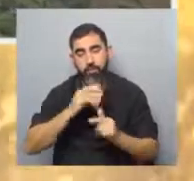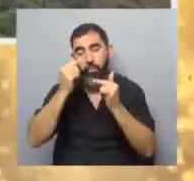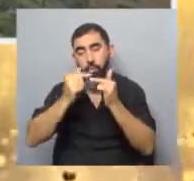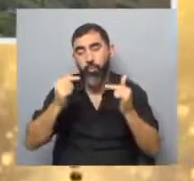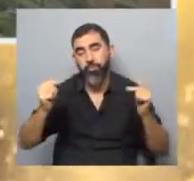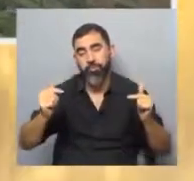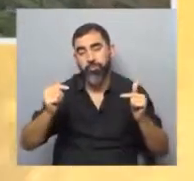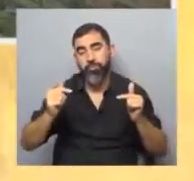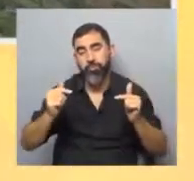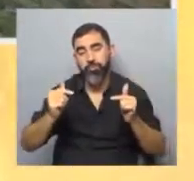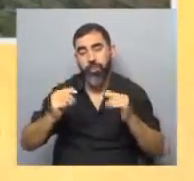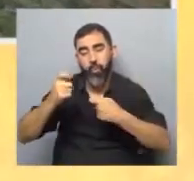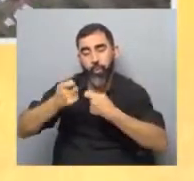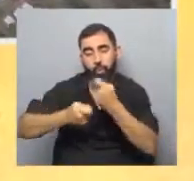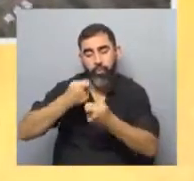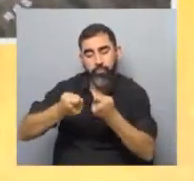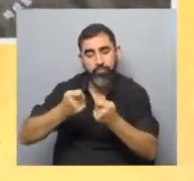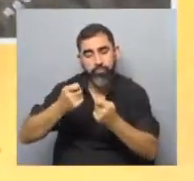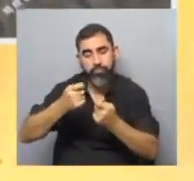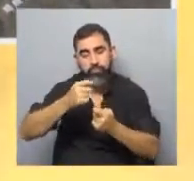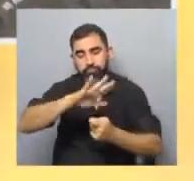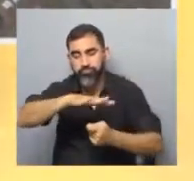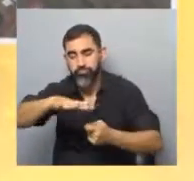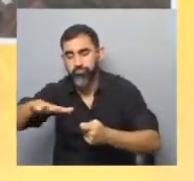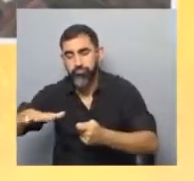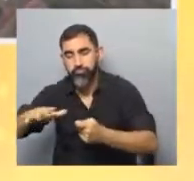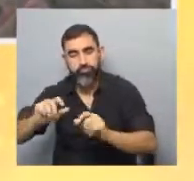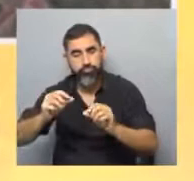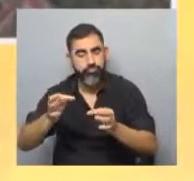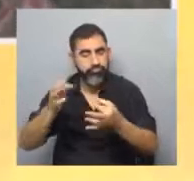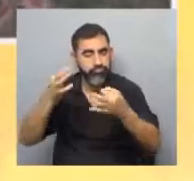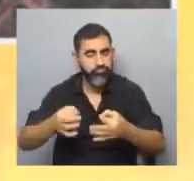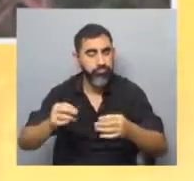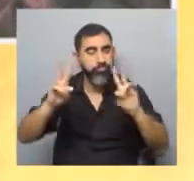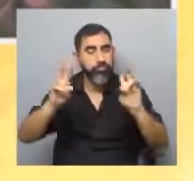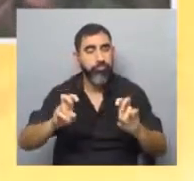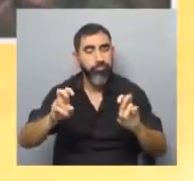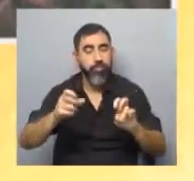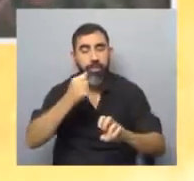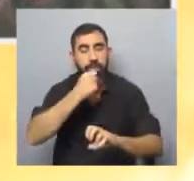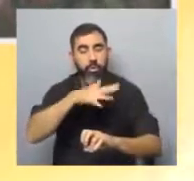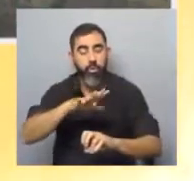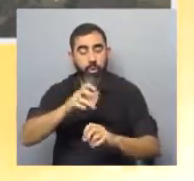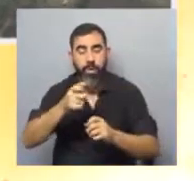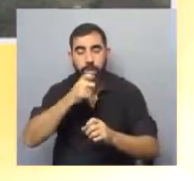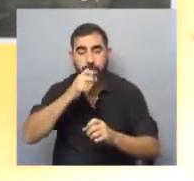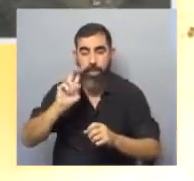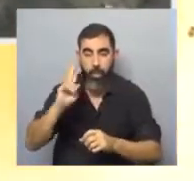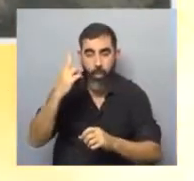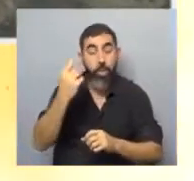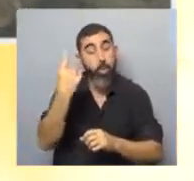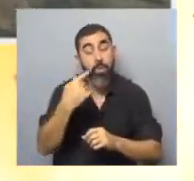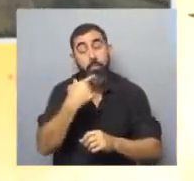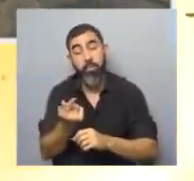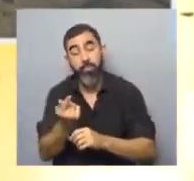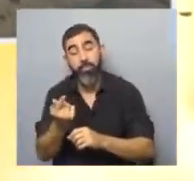fenómenos estructurales muy definitorios en lo que es la historia geológica del Uruguay. Una de ellas es la